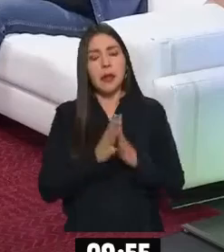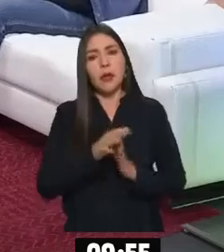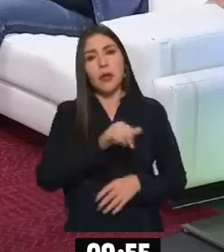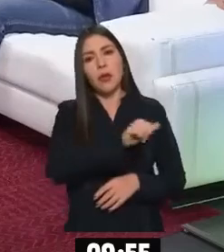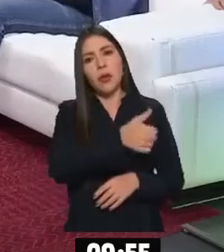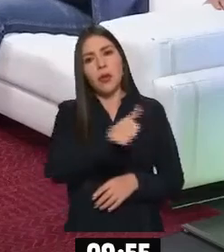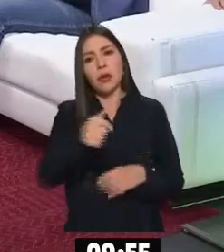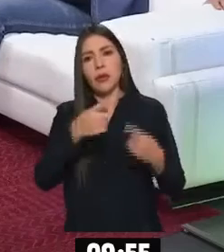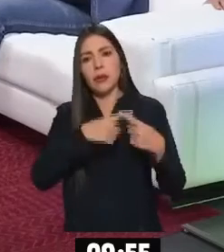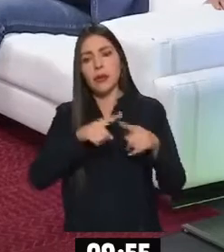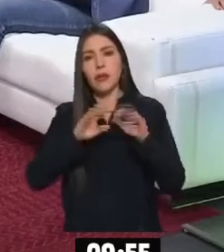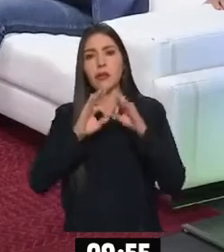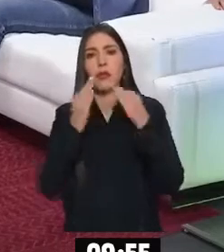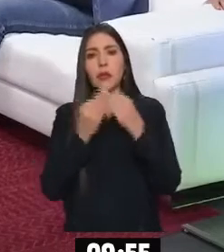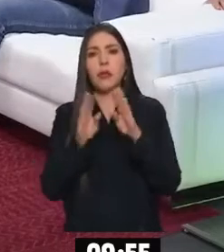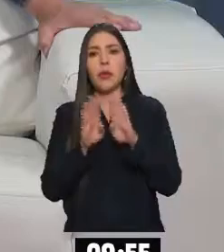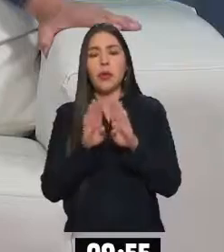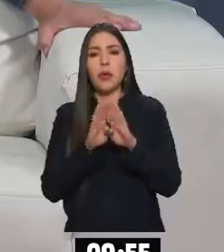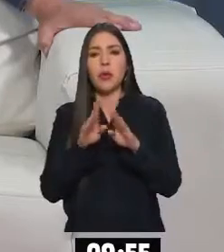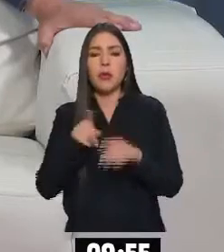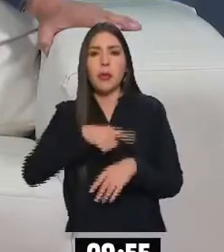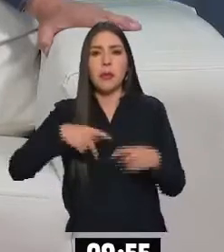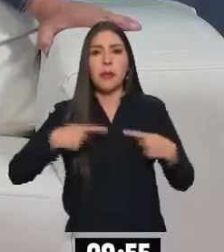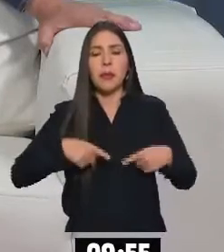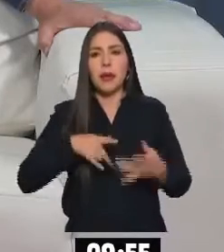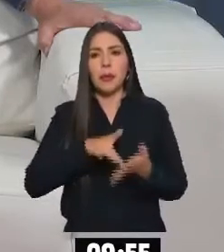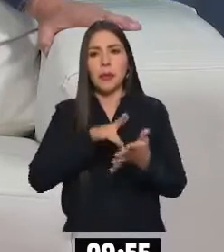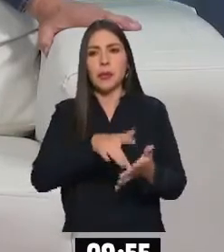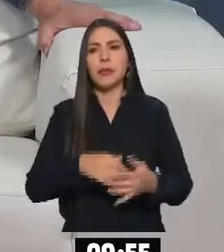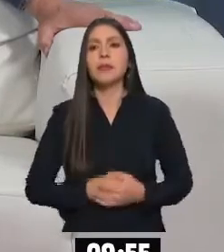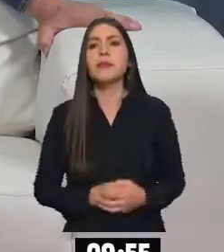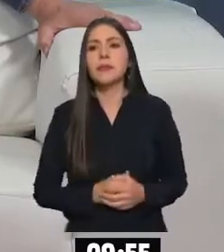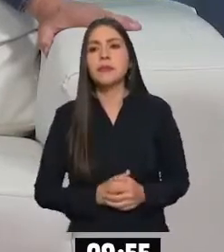expresiones de la Víctor, democracia. tus redes. roncoblu@yahoo.com.mx